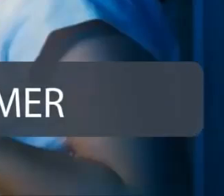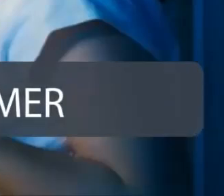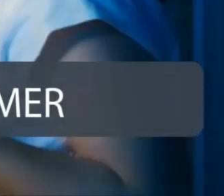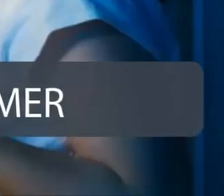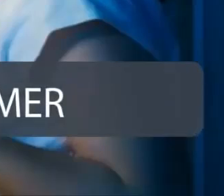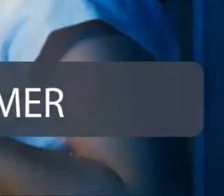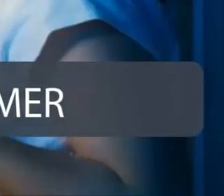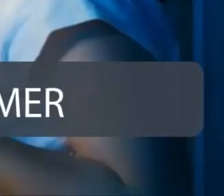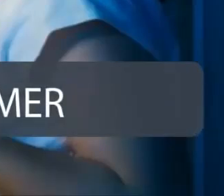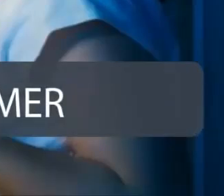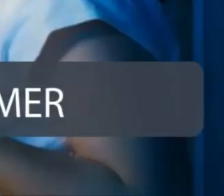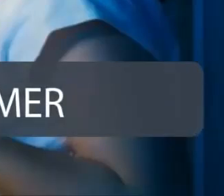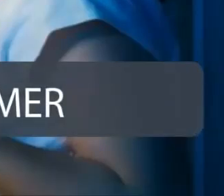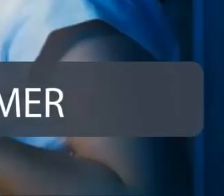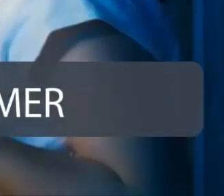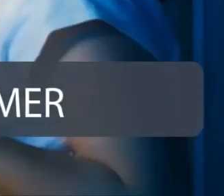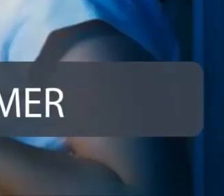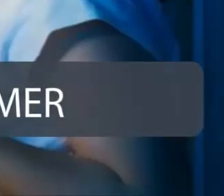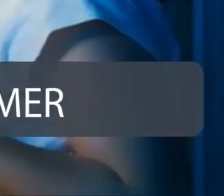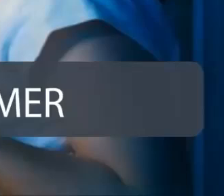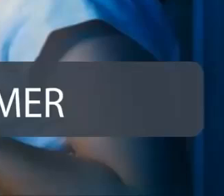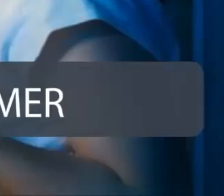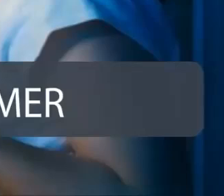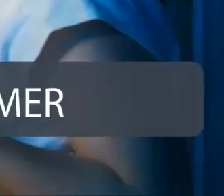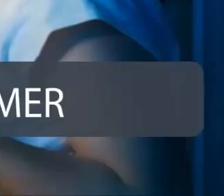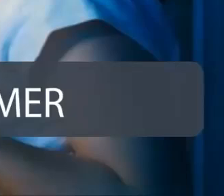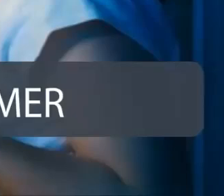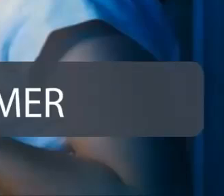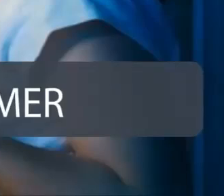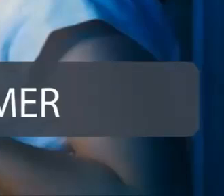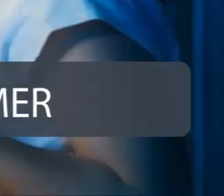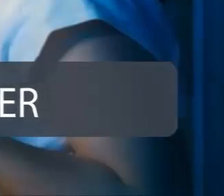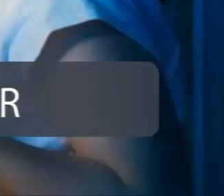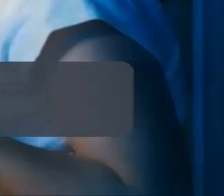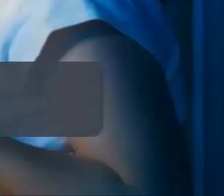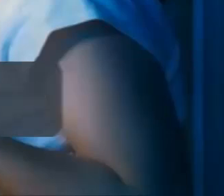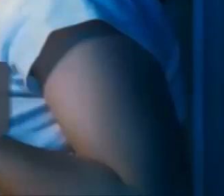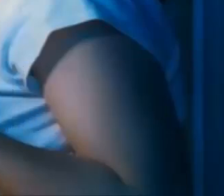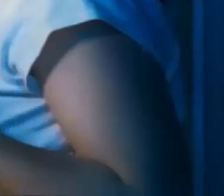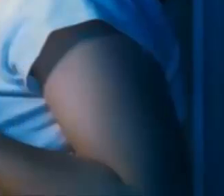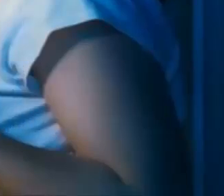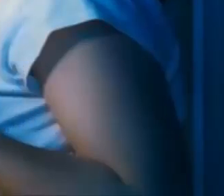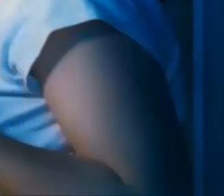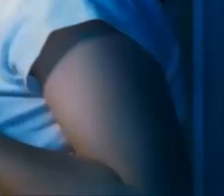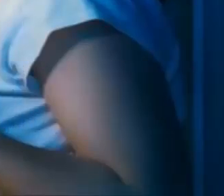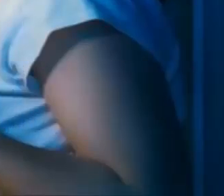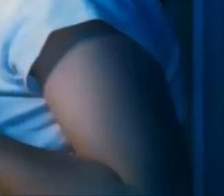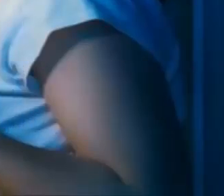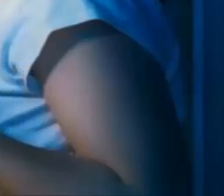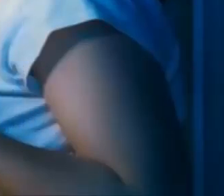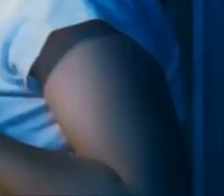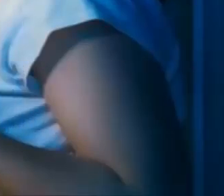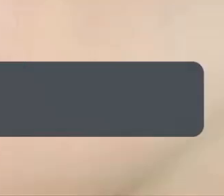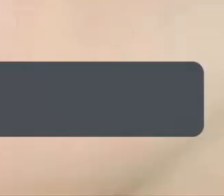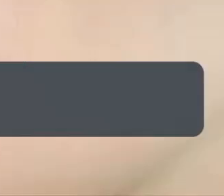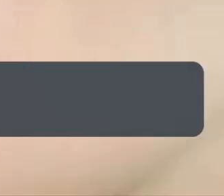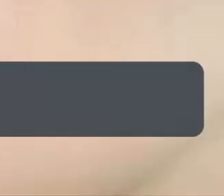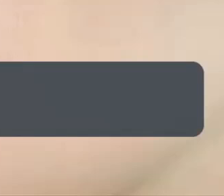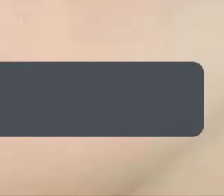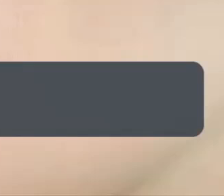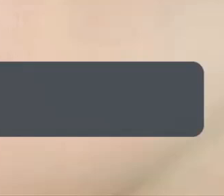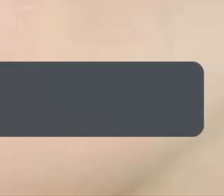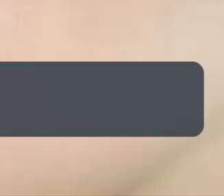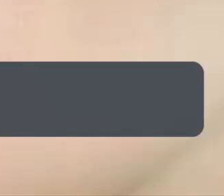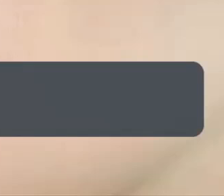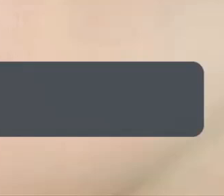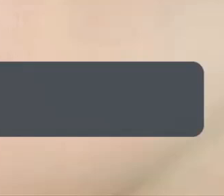puede originar por los dos extremos de los niveles de glucosa en la sangre, la hiperglucemia y la hipoglucemia. Cuarto, boca seca.